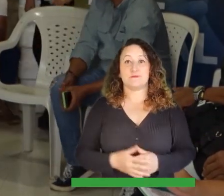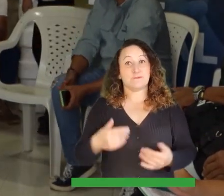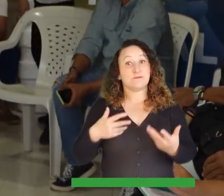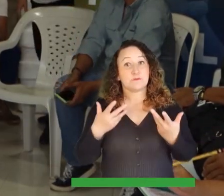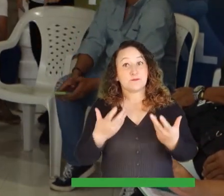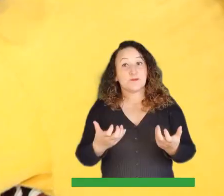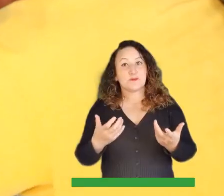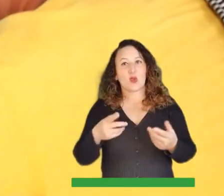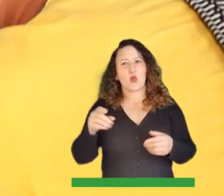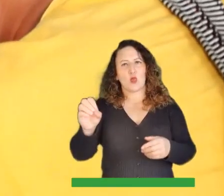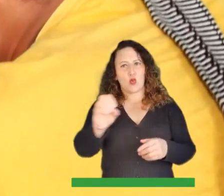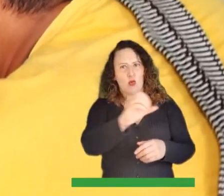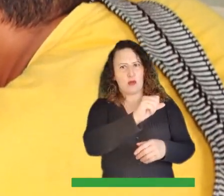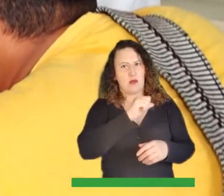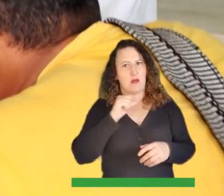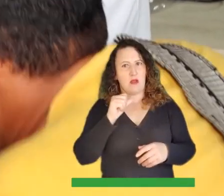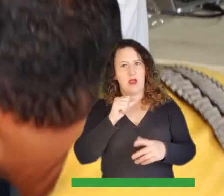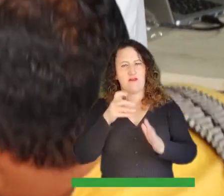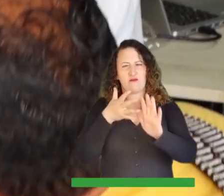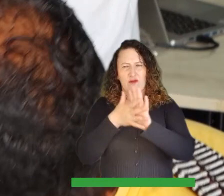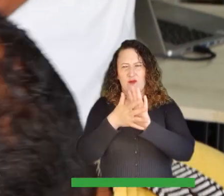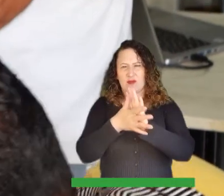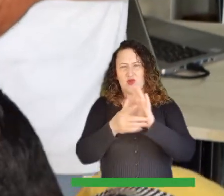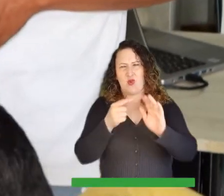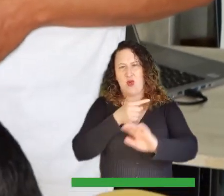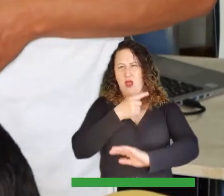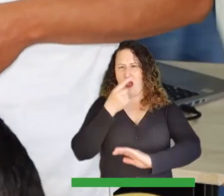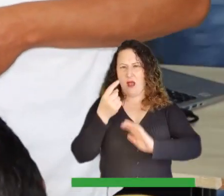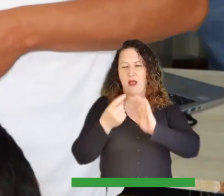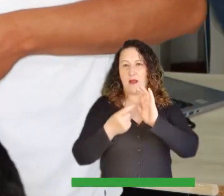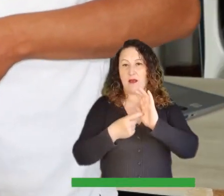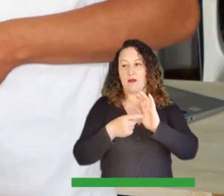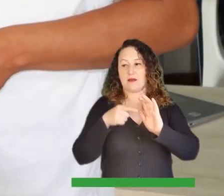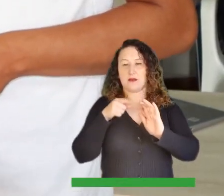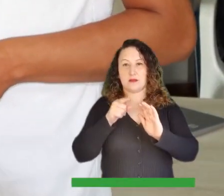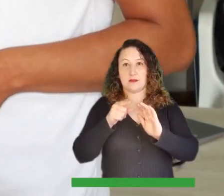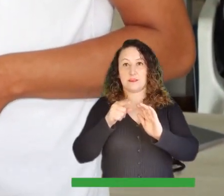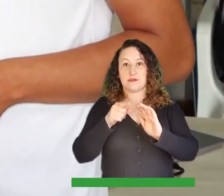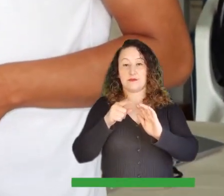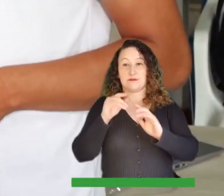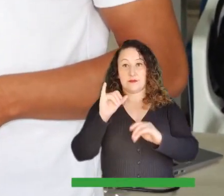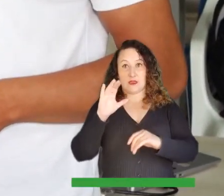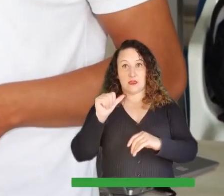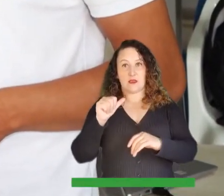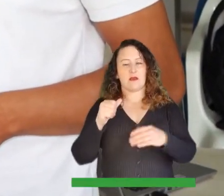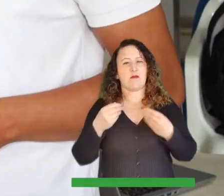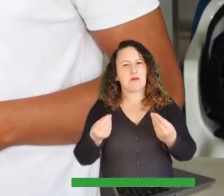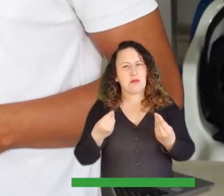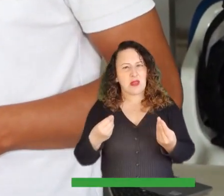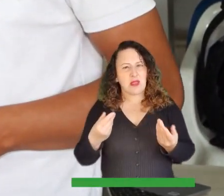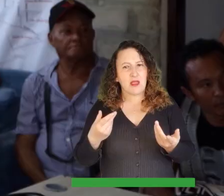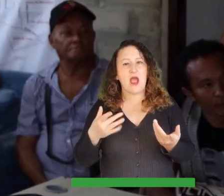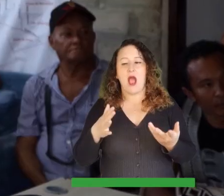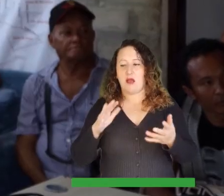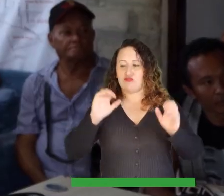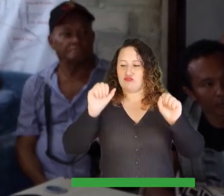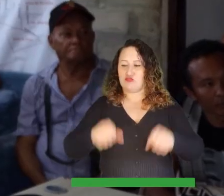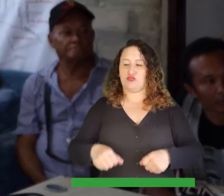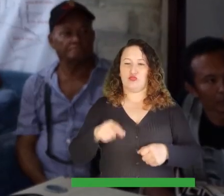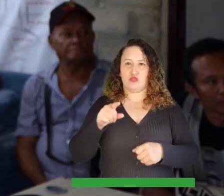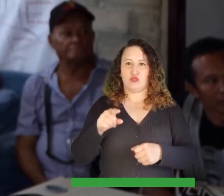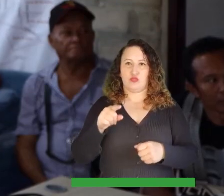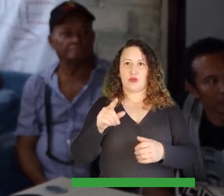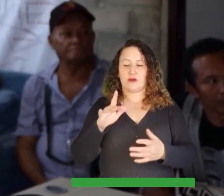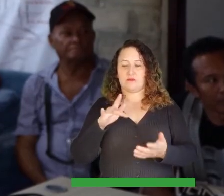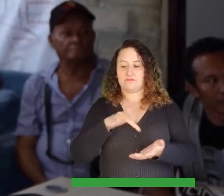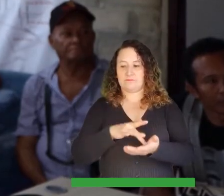ellos y ellas tengan toda la información, toda la oferta que tiene el ICA para aportar al desarrollo rural. Dentro